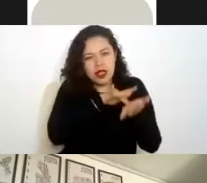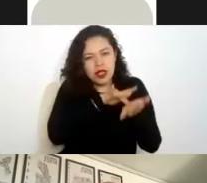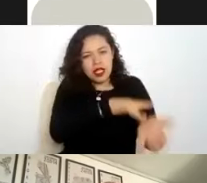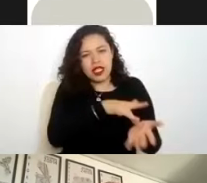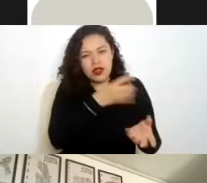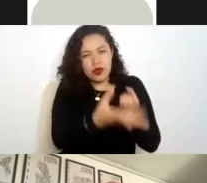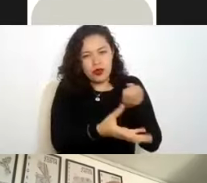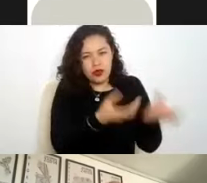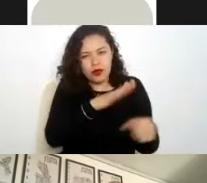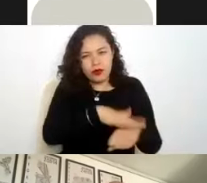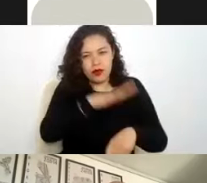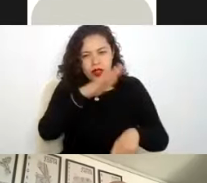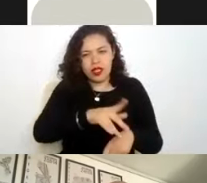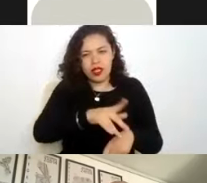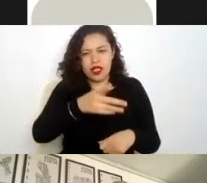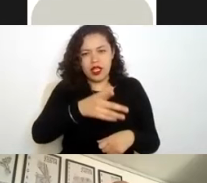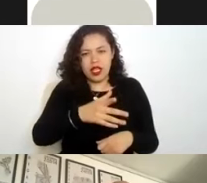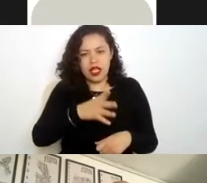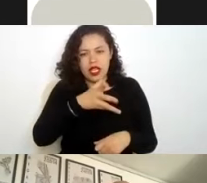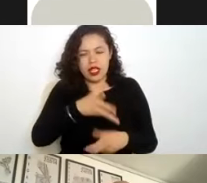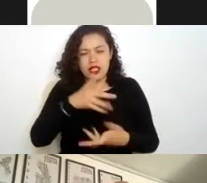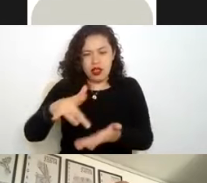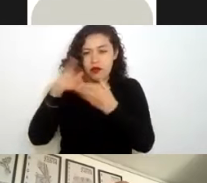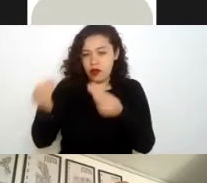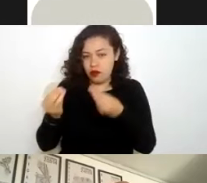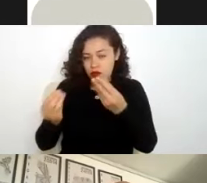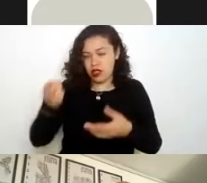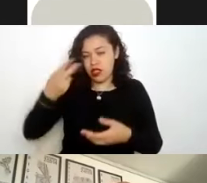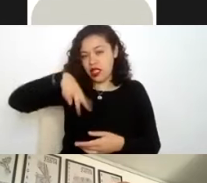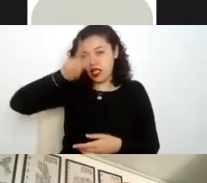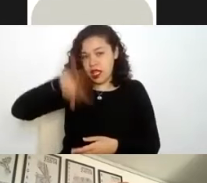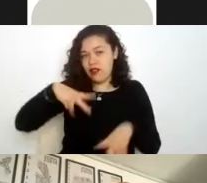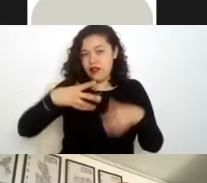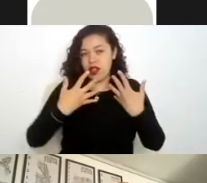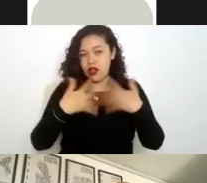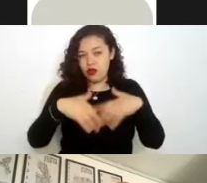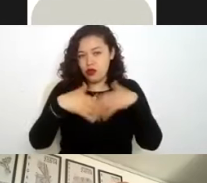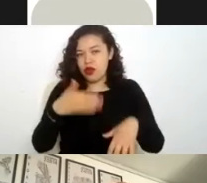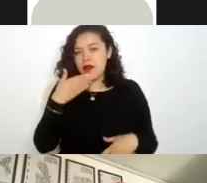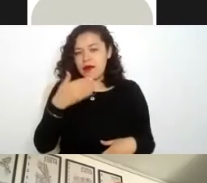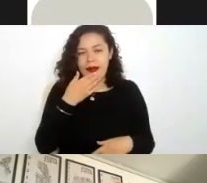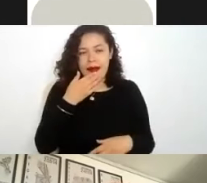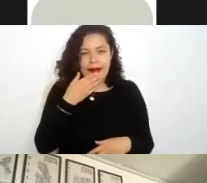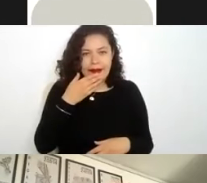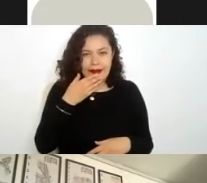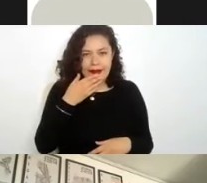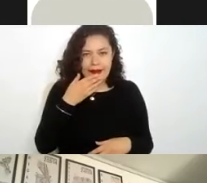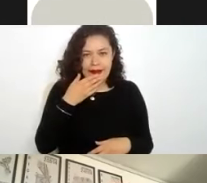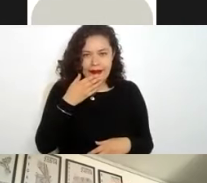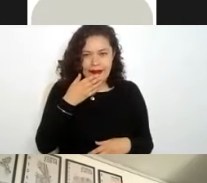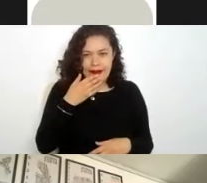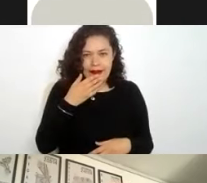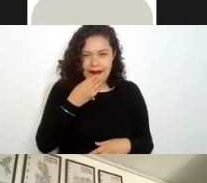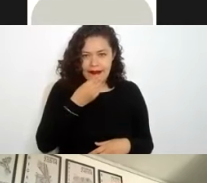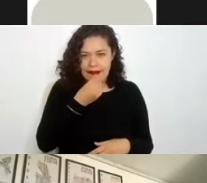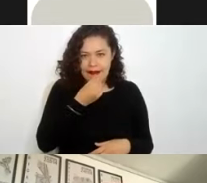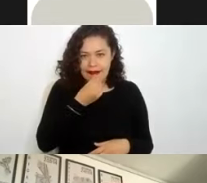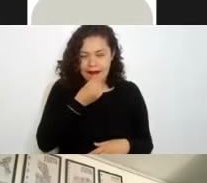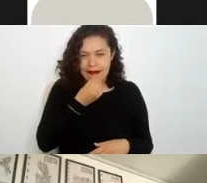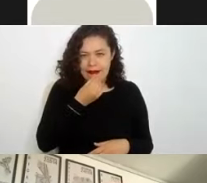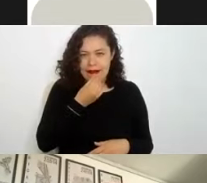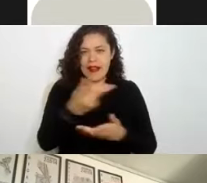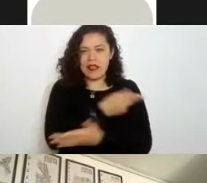gran respuesta en ese sentido y pues creo que nos ha funcionado muy bien. Tenemos también un programa de embajadores y conferencistas.